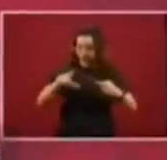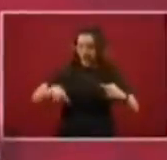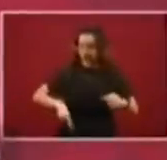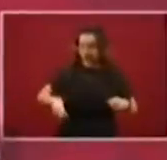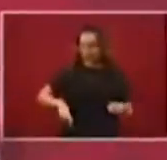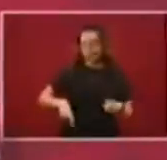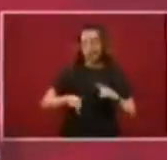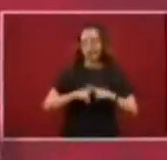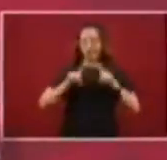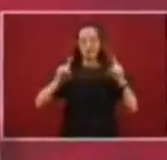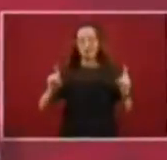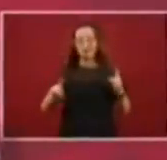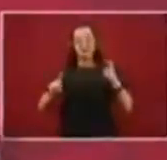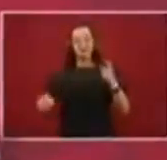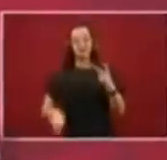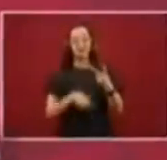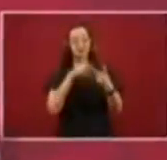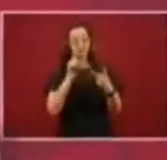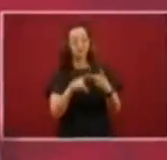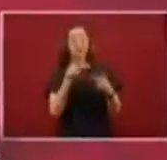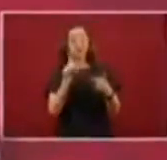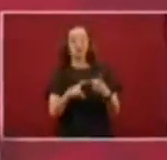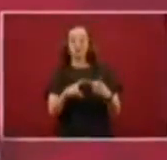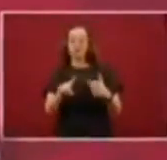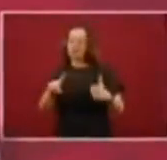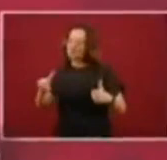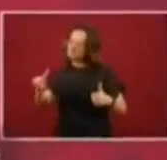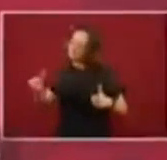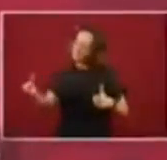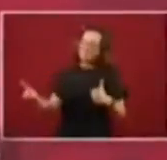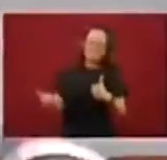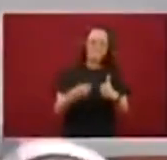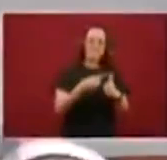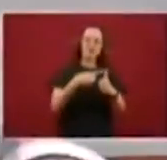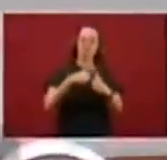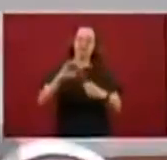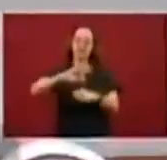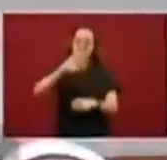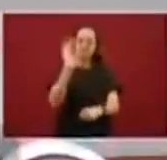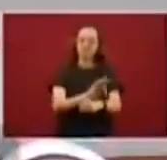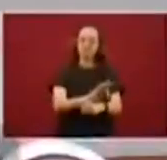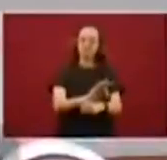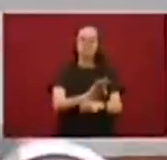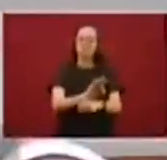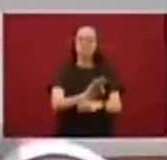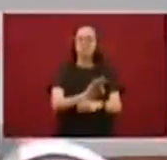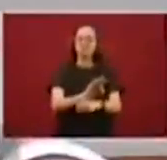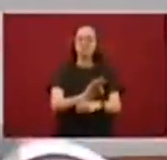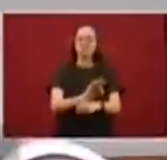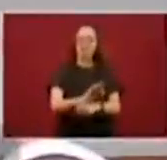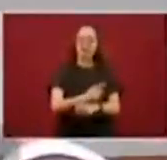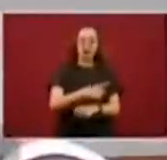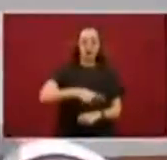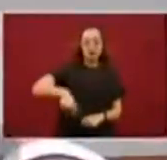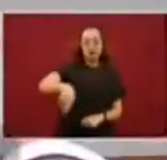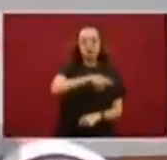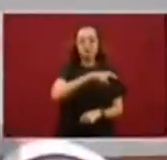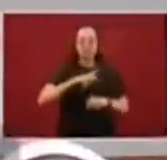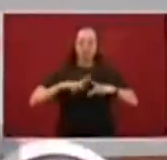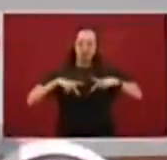se protegen primero a los débiles